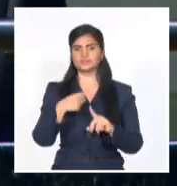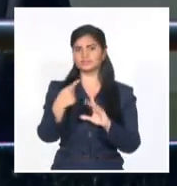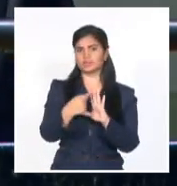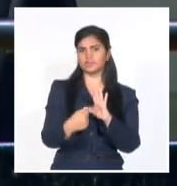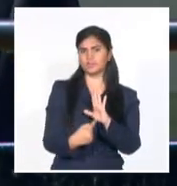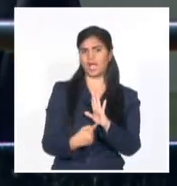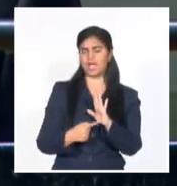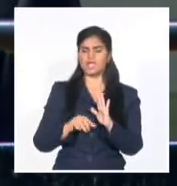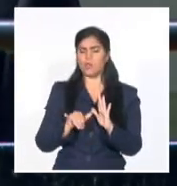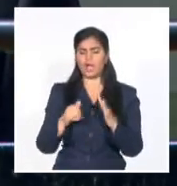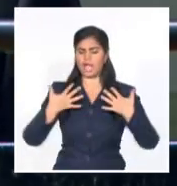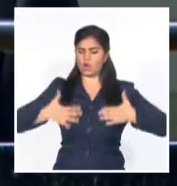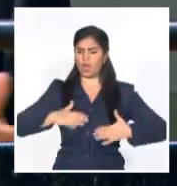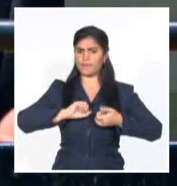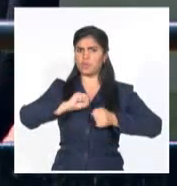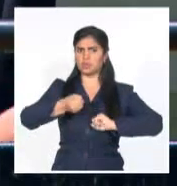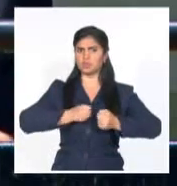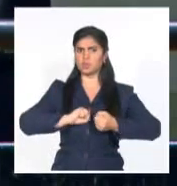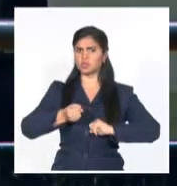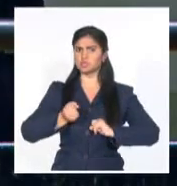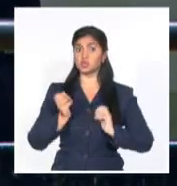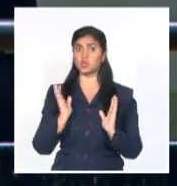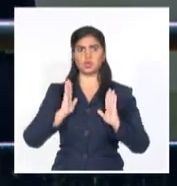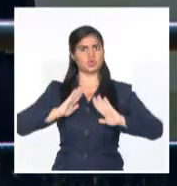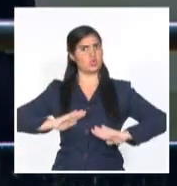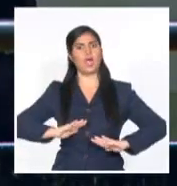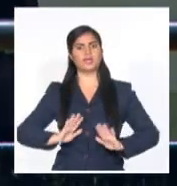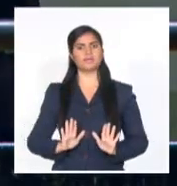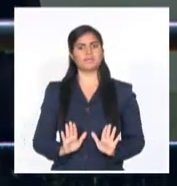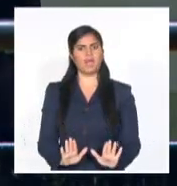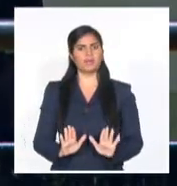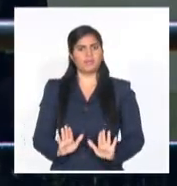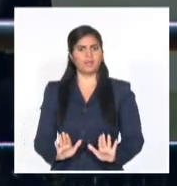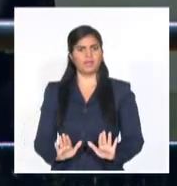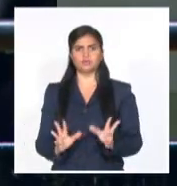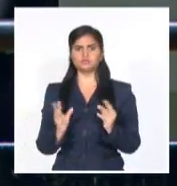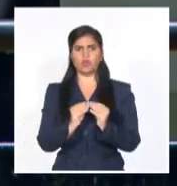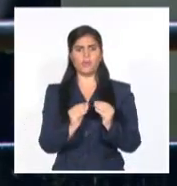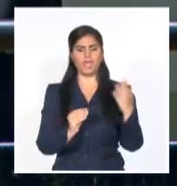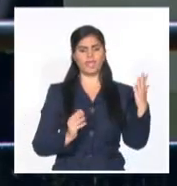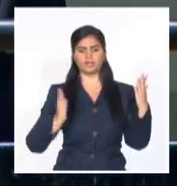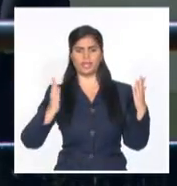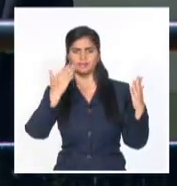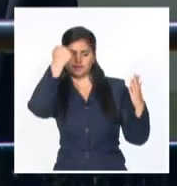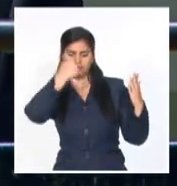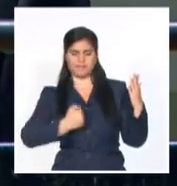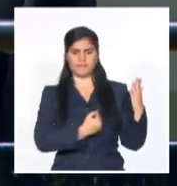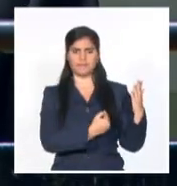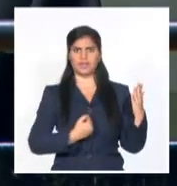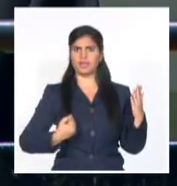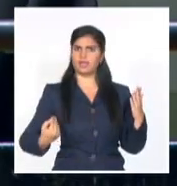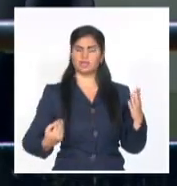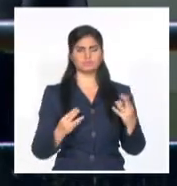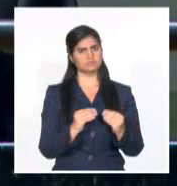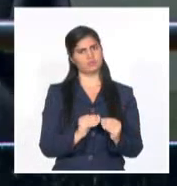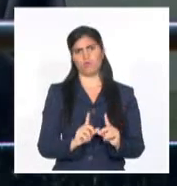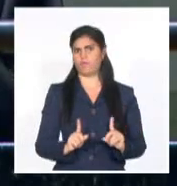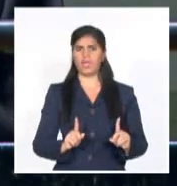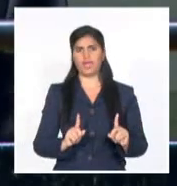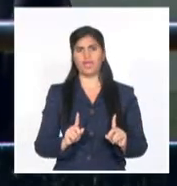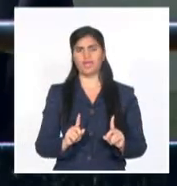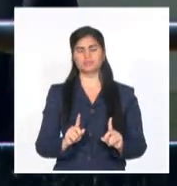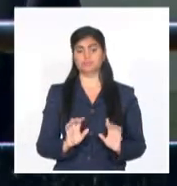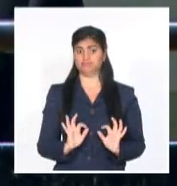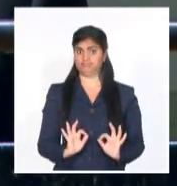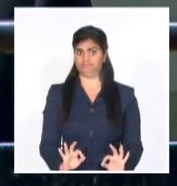controlar, lo que dificulta sus procesos de vida cotidiana. La consagración de